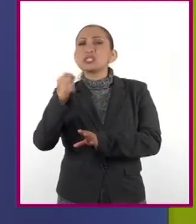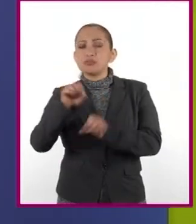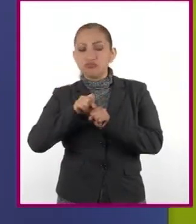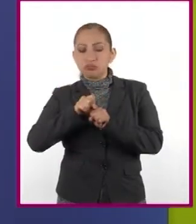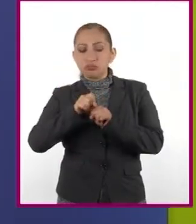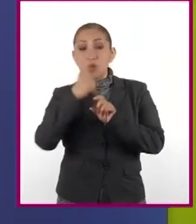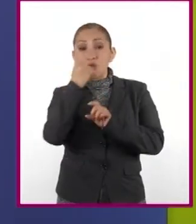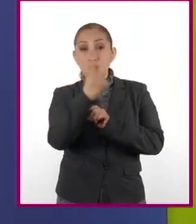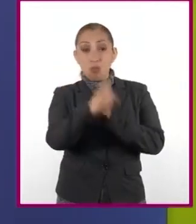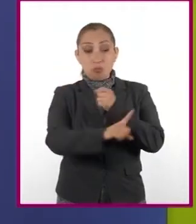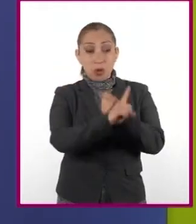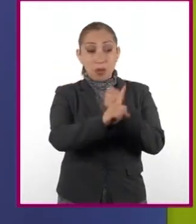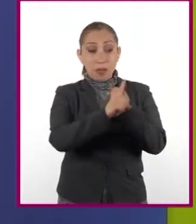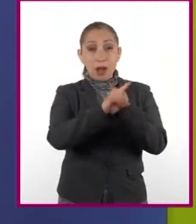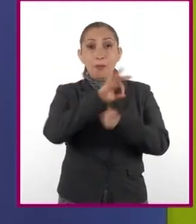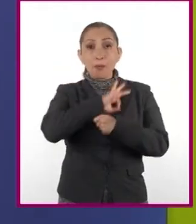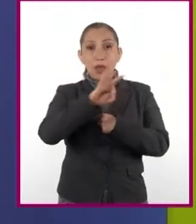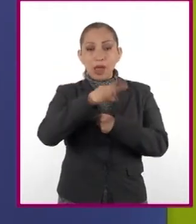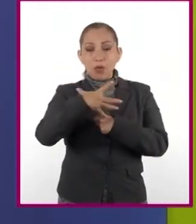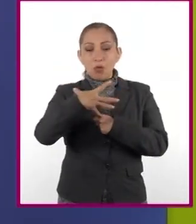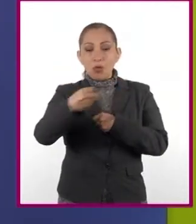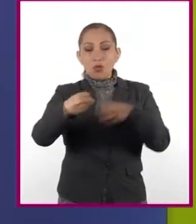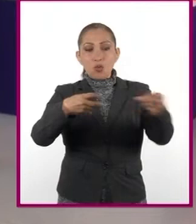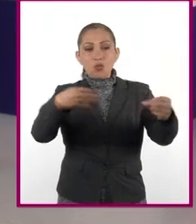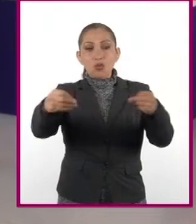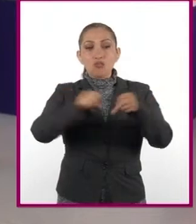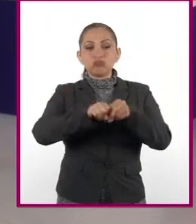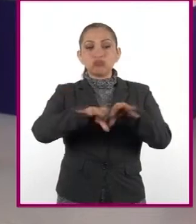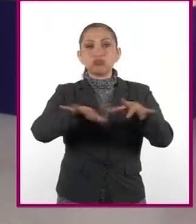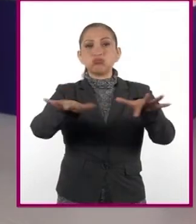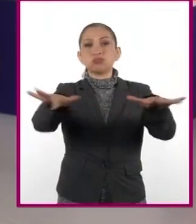ficha puede derribar a muchas otras más.